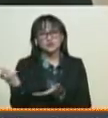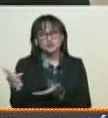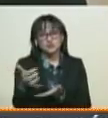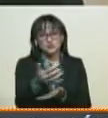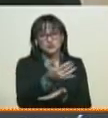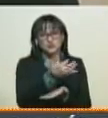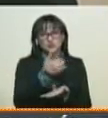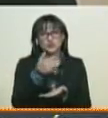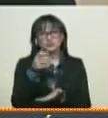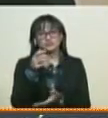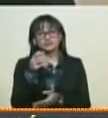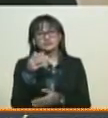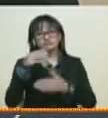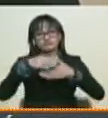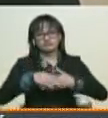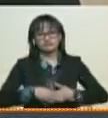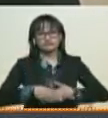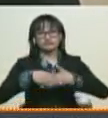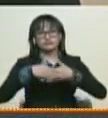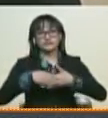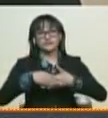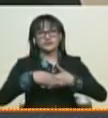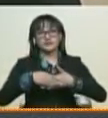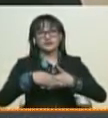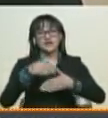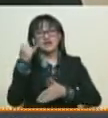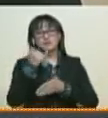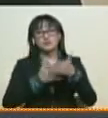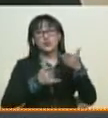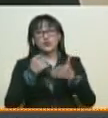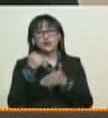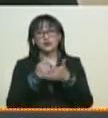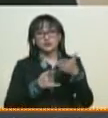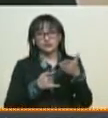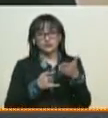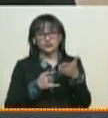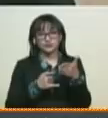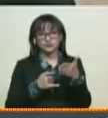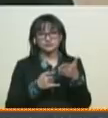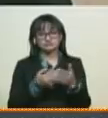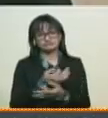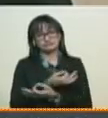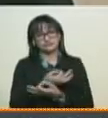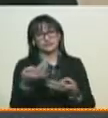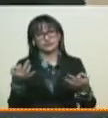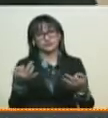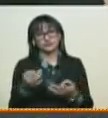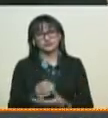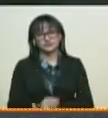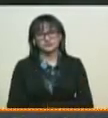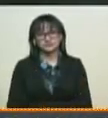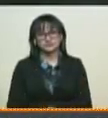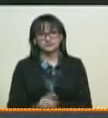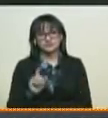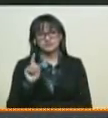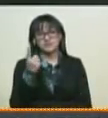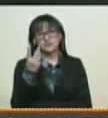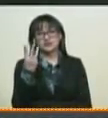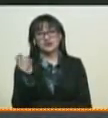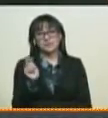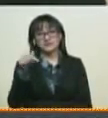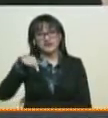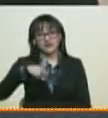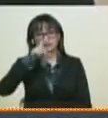recaudación fiscal, tributaria, que es extraordinaria. El primer trimestre del